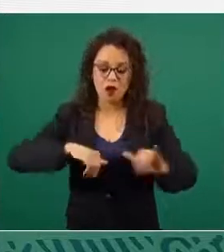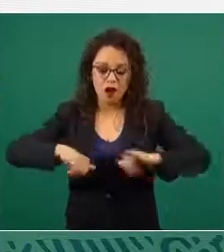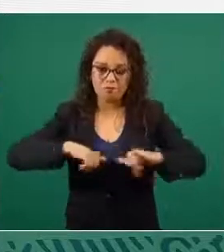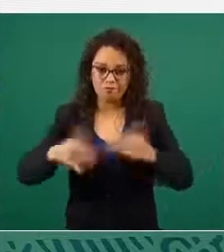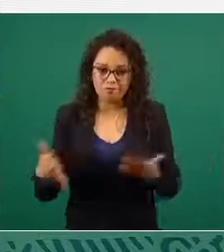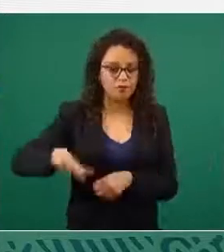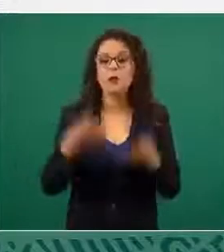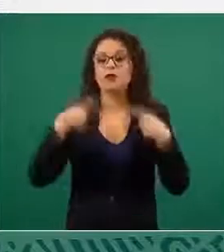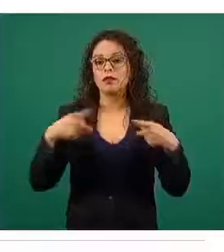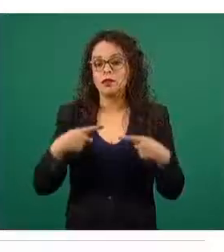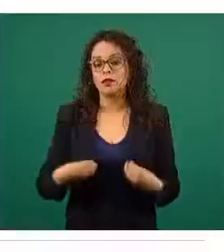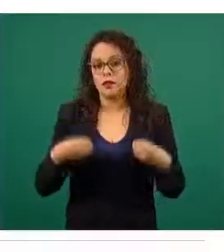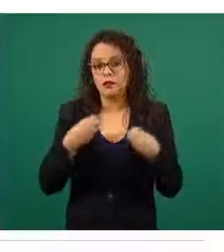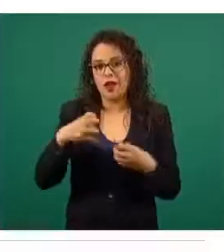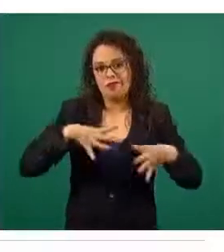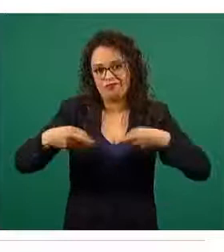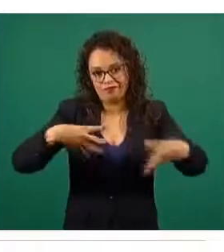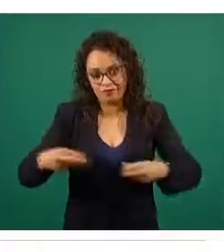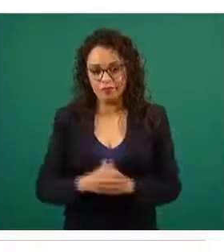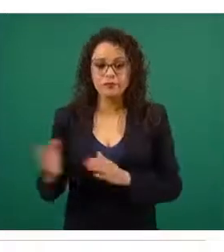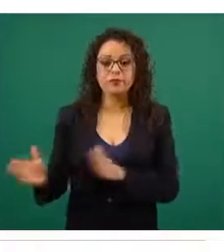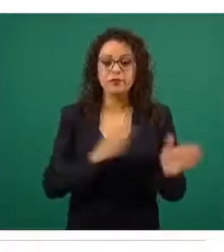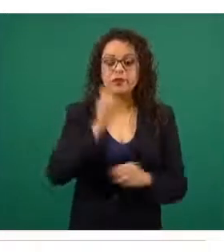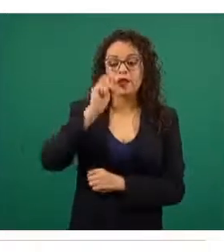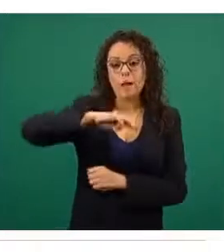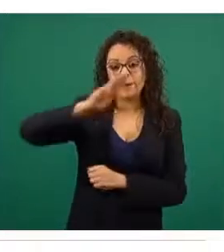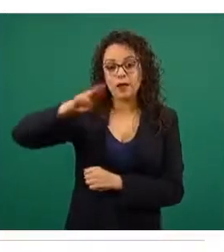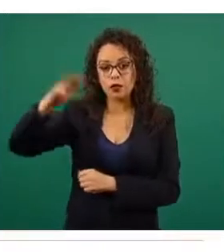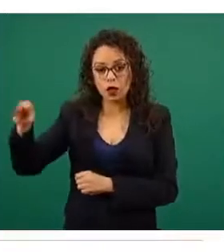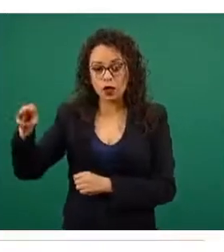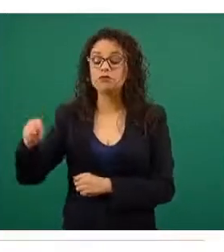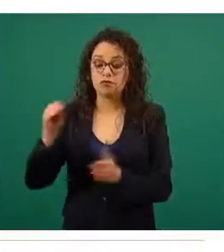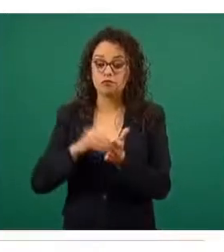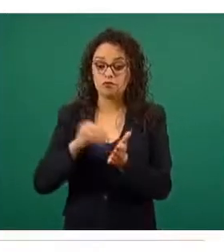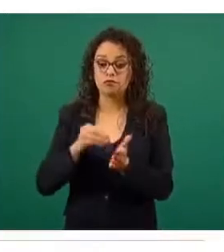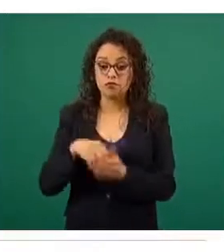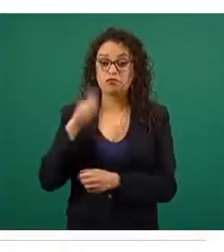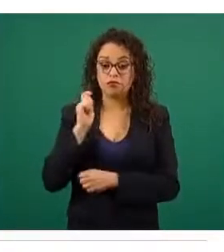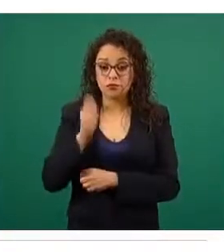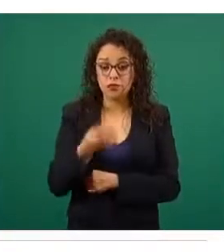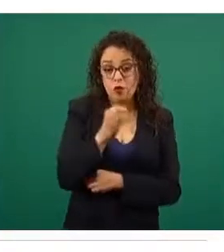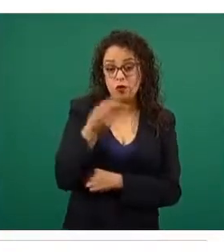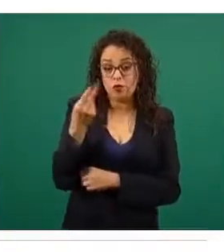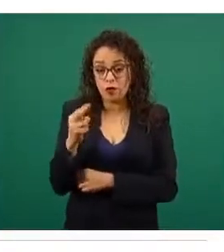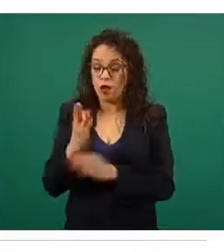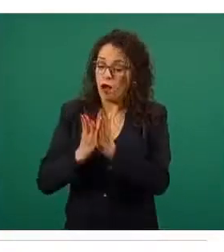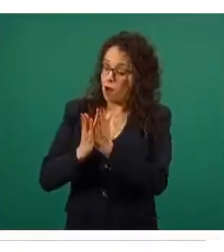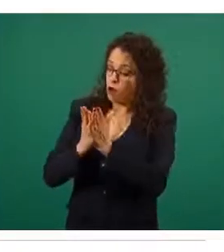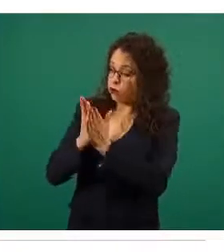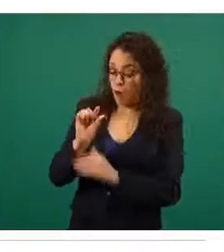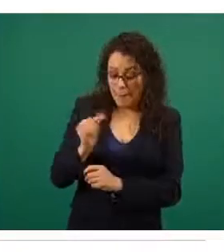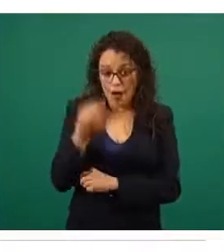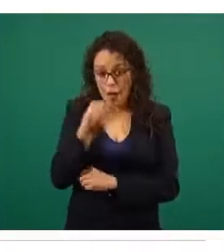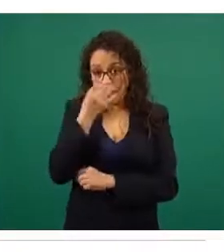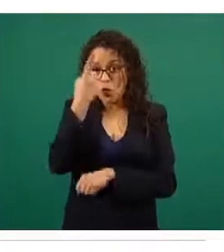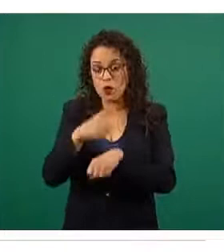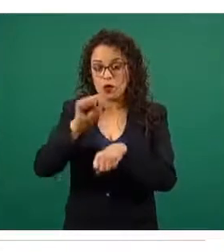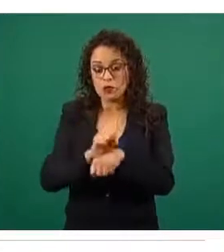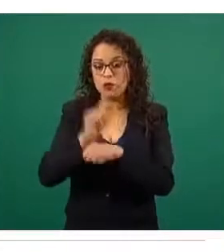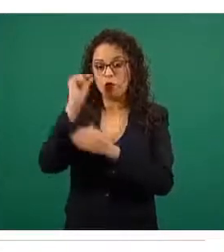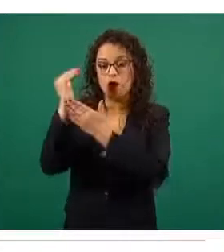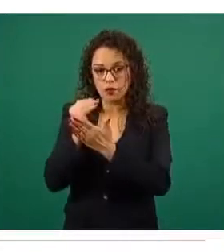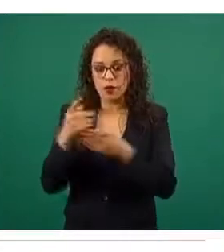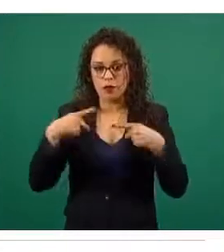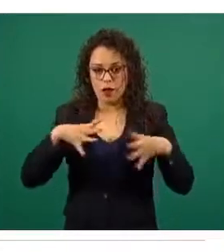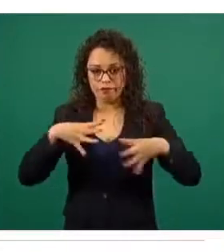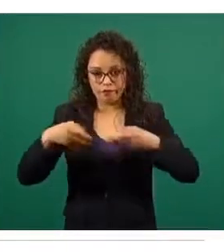y epidemiológicas. La siguiente, Michoacán en general con importantes variaciones, todavía un trecho largo de ascenso durante octubre y noviembre, apenas una semana de reducción en